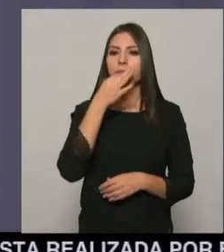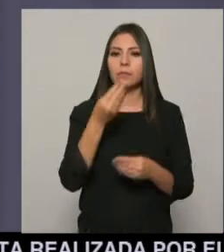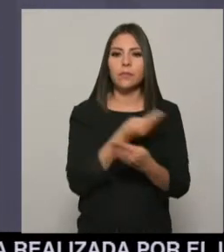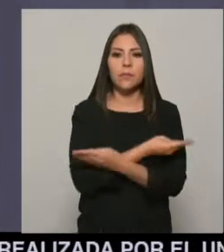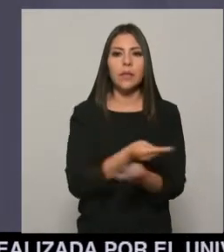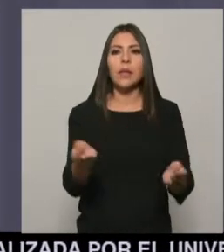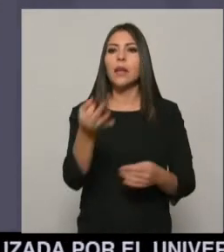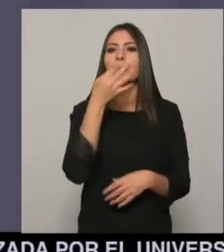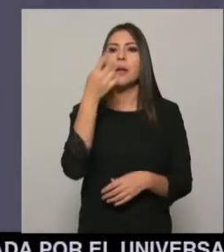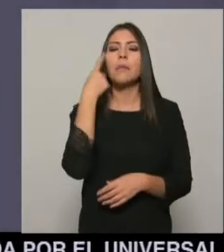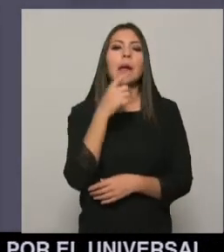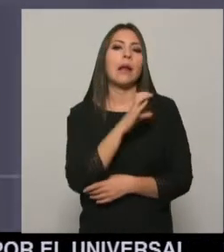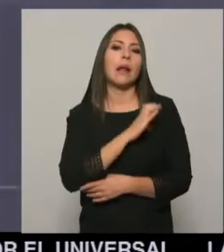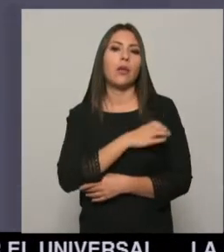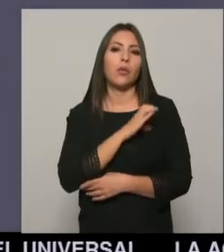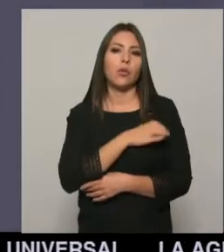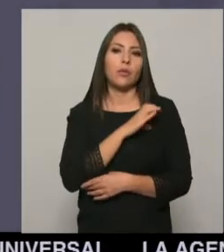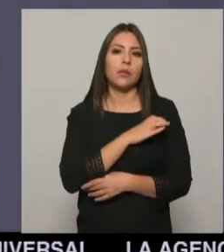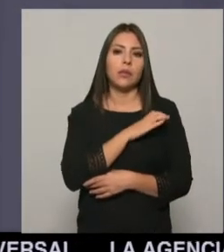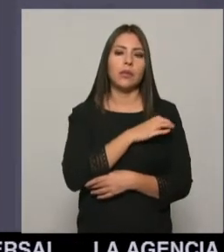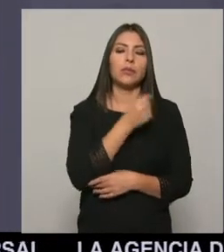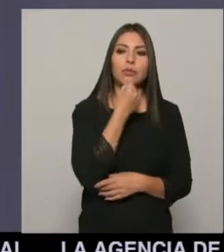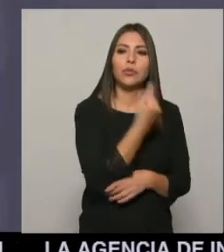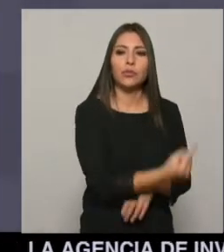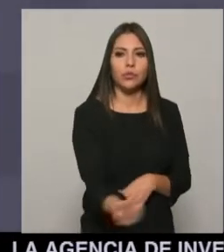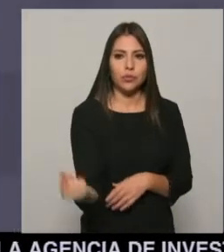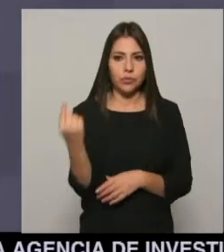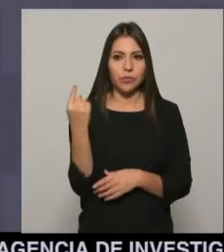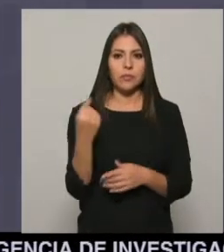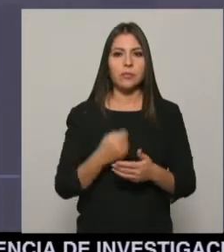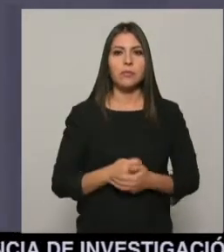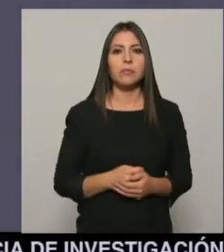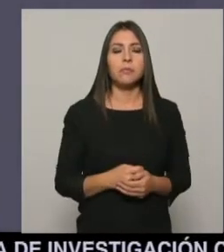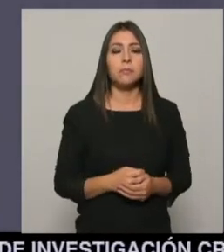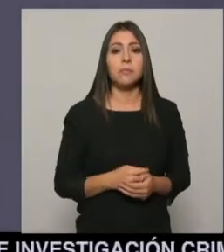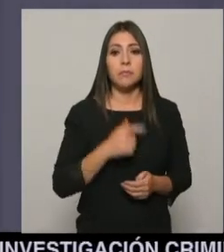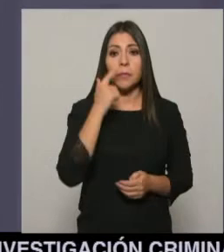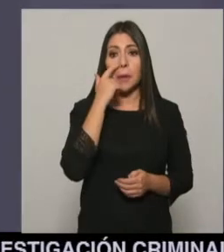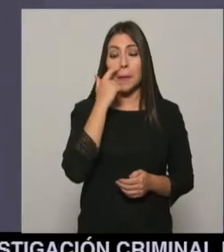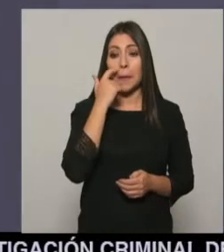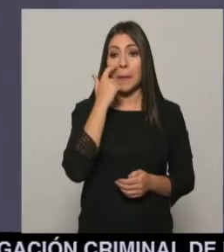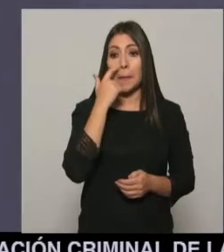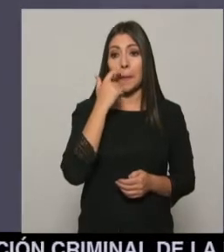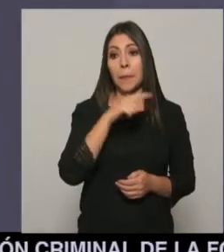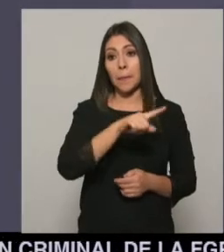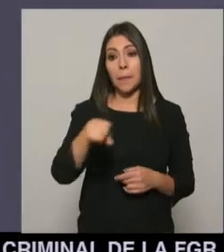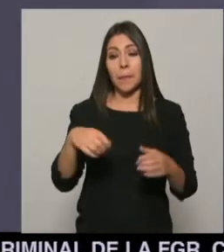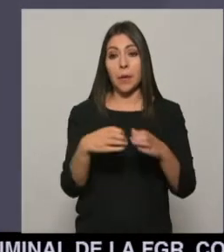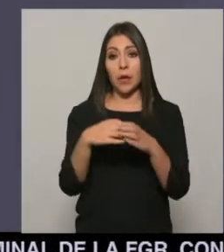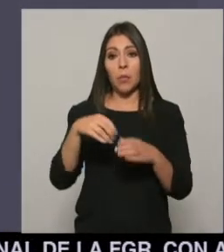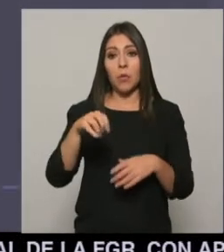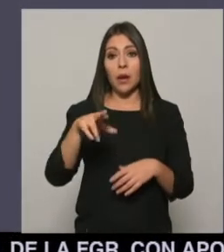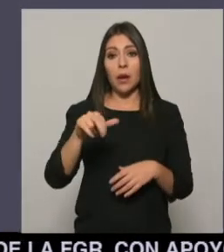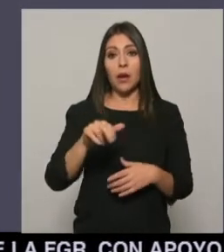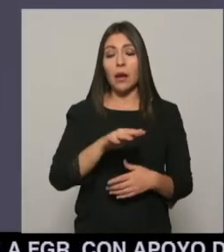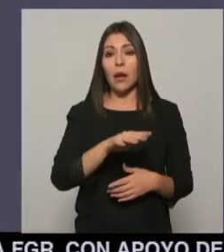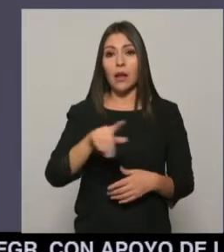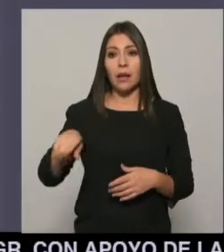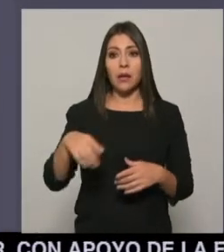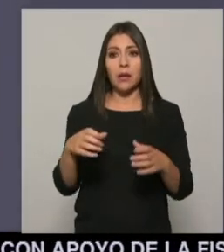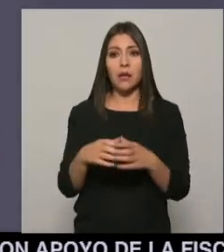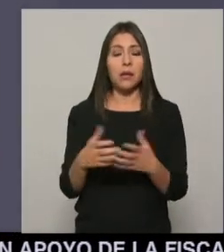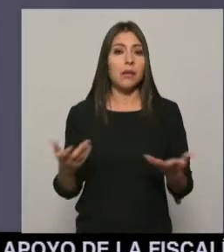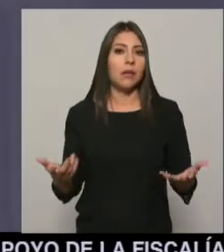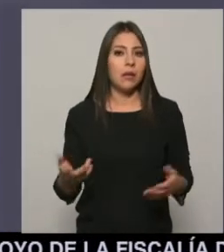medicamentos para el cáncer para el cáncer infantil. Uh-huh. ¿Qué pasó? Pues que la fracción mayoritaria tomó esto como un agravio para